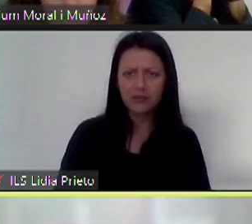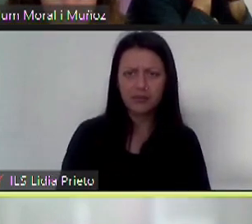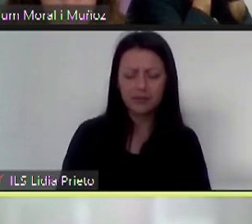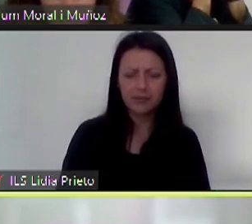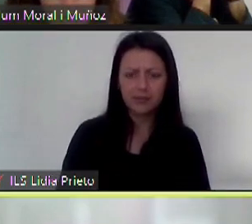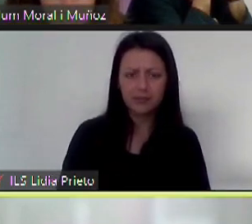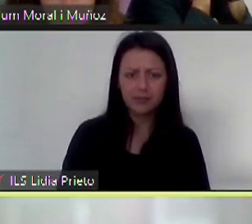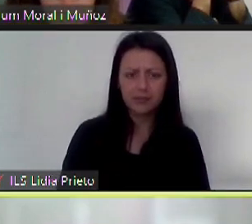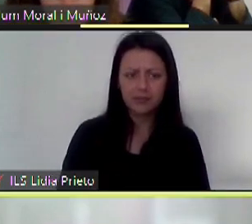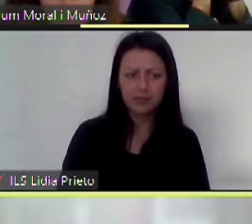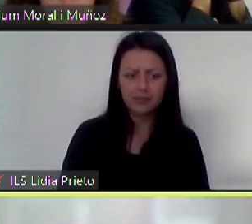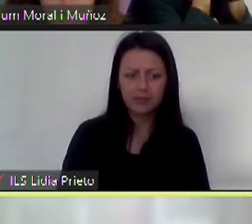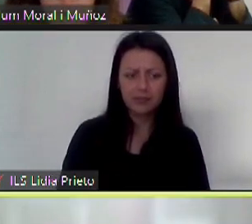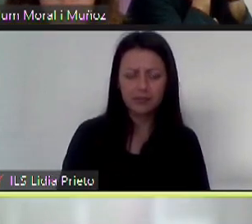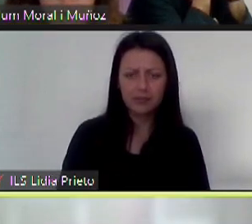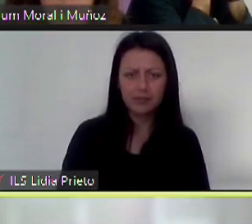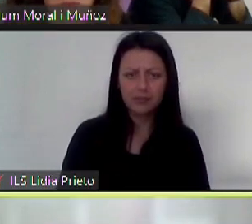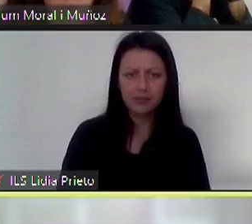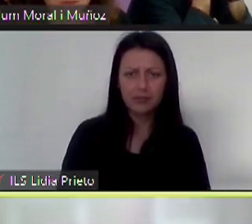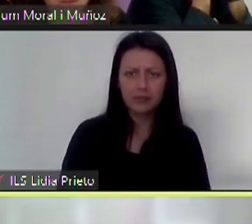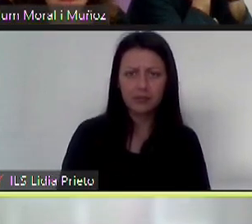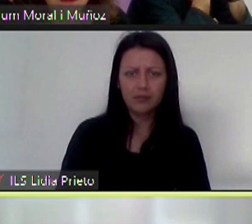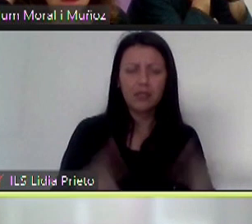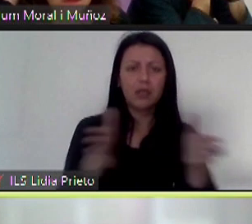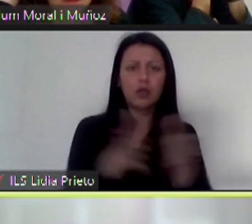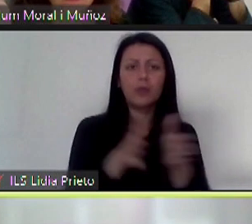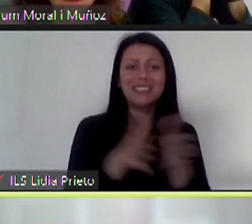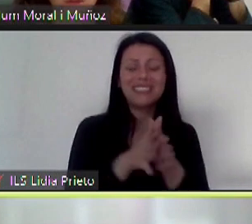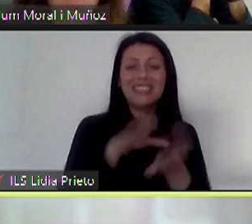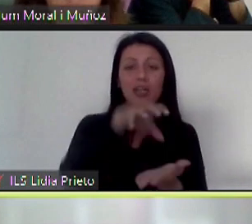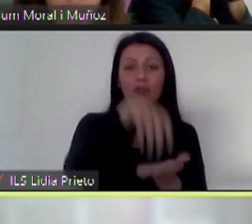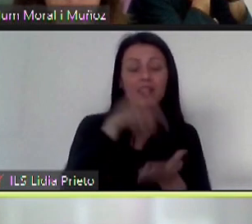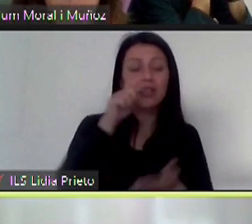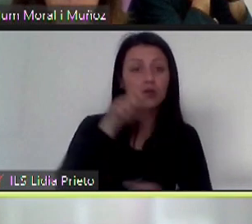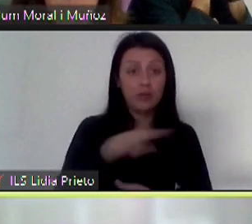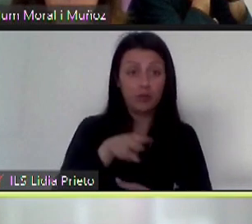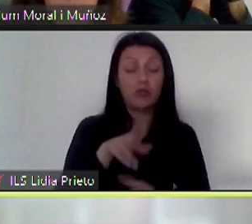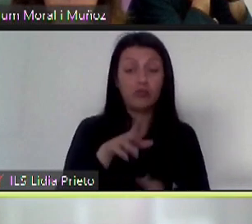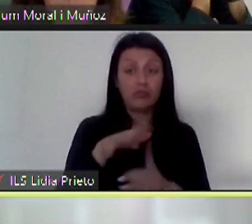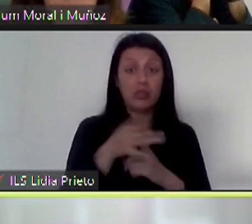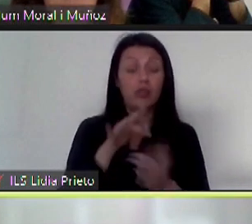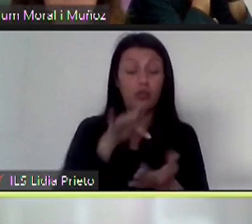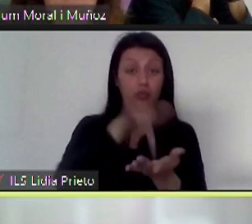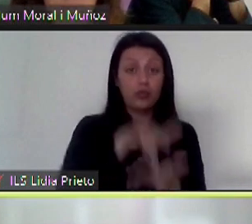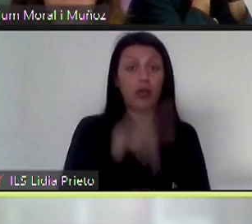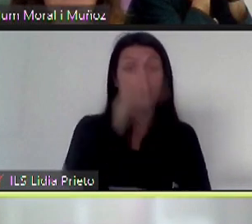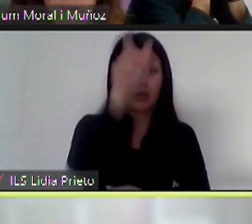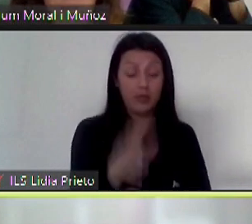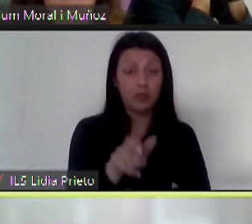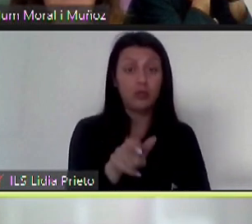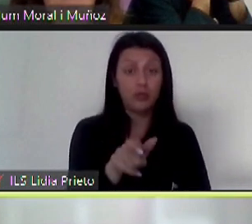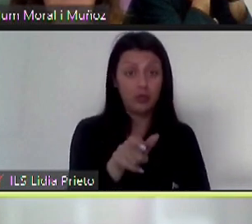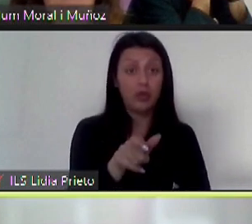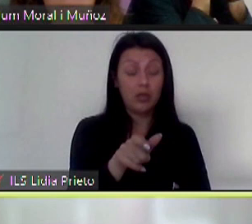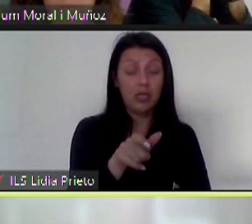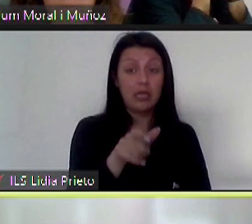Sí. Las compañeras de oficinas de turismo dicen que tienen un caso de una persona que les ha colapsado los